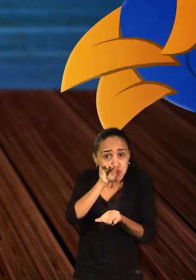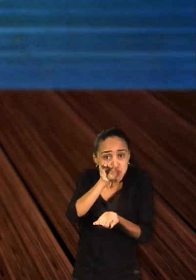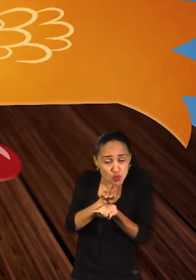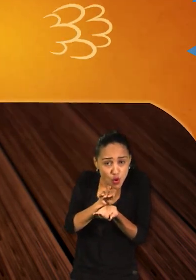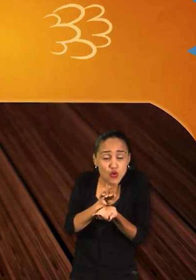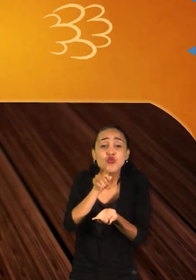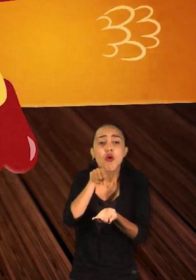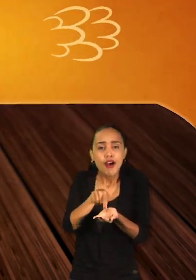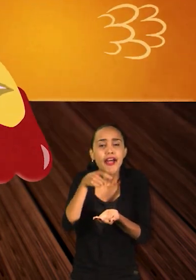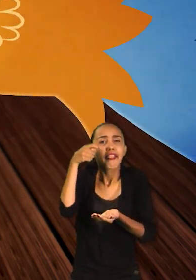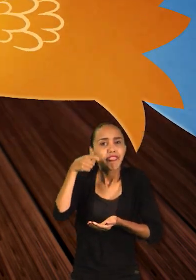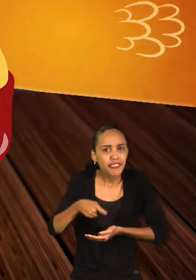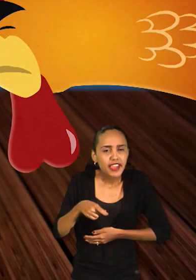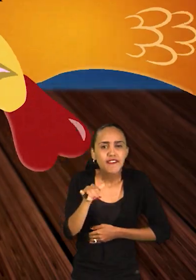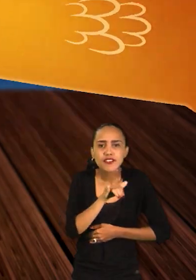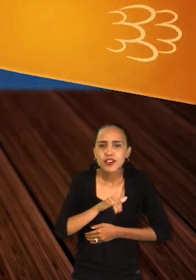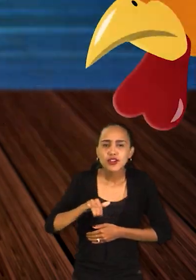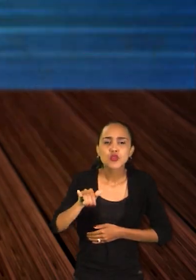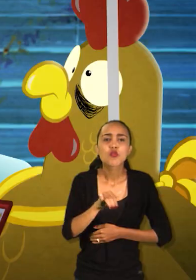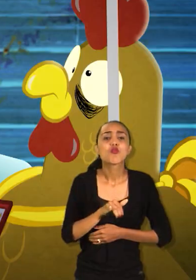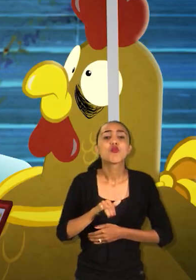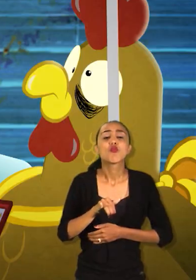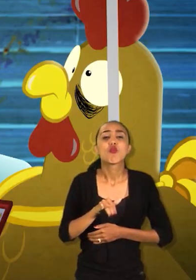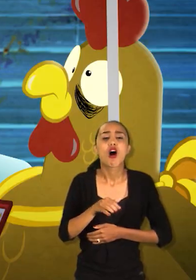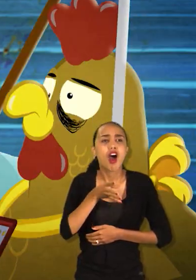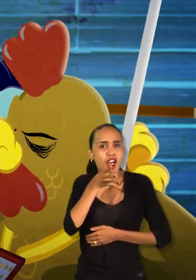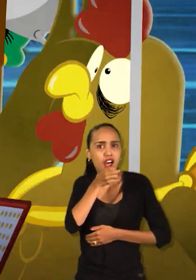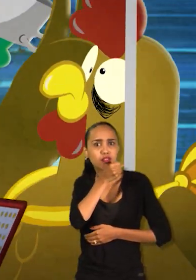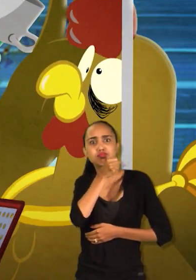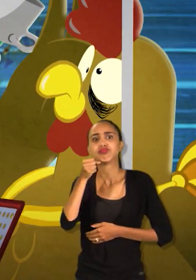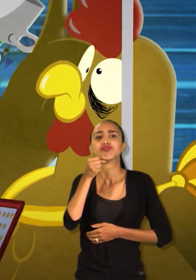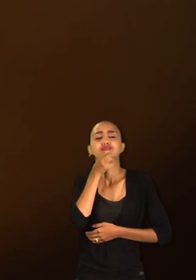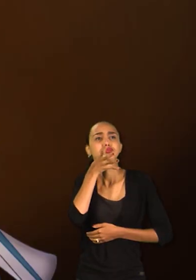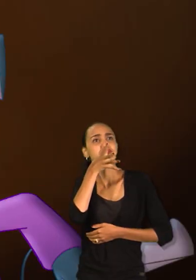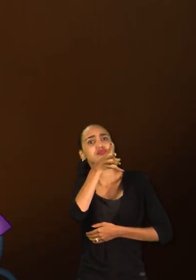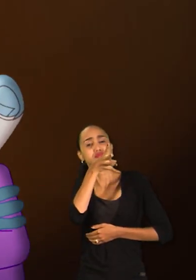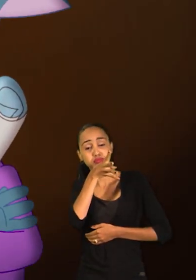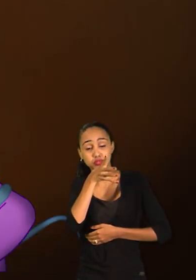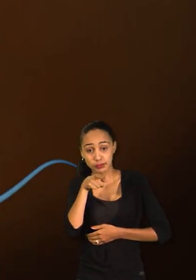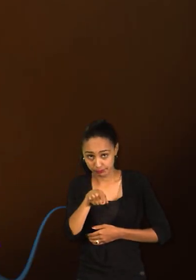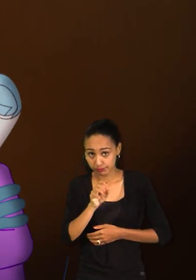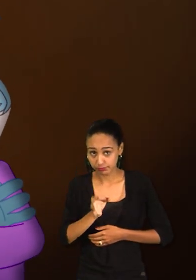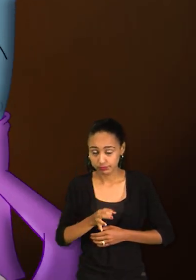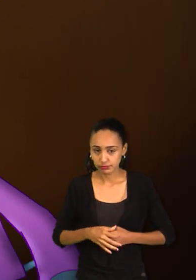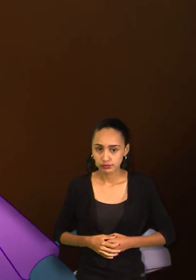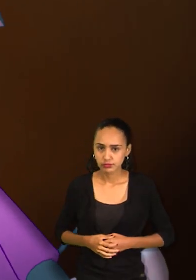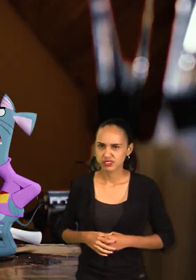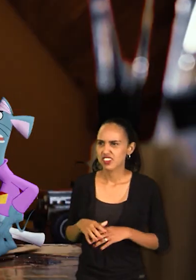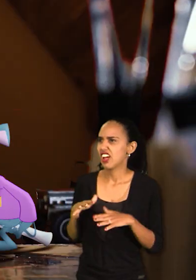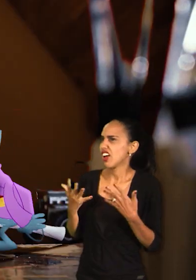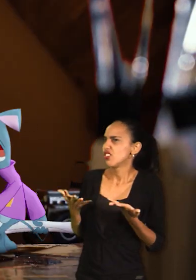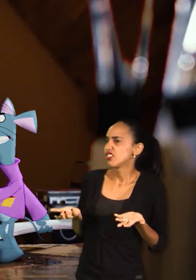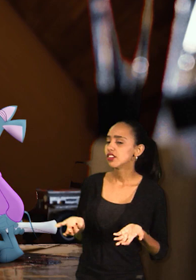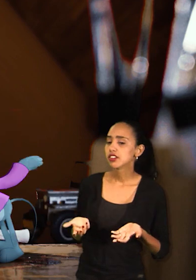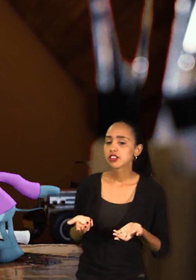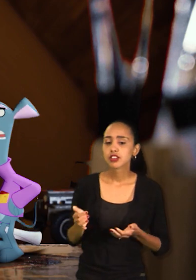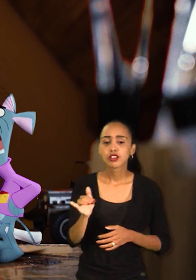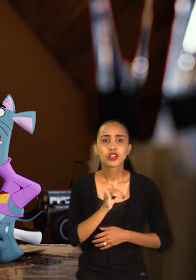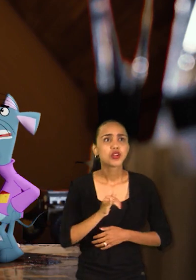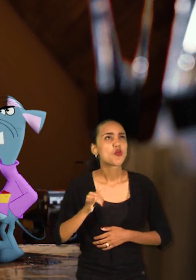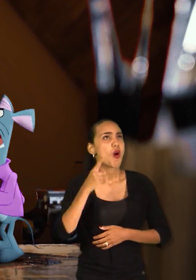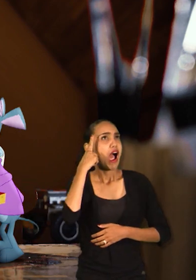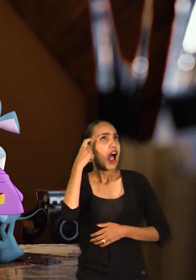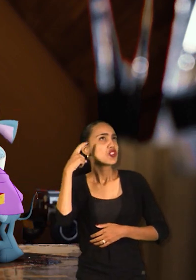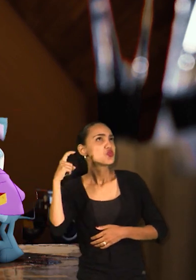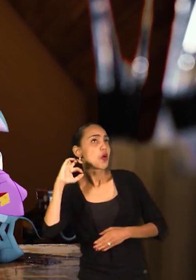no sea... ¡Sea N-T-O-R! ¡Cantor! ¡Pero, Pipo, Pipo! ¿Qué cosa es eso? Le están cortando